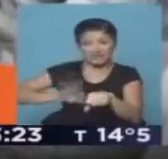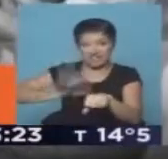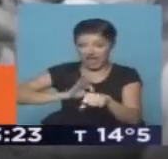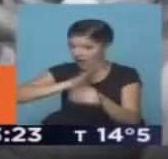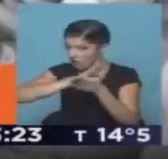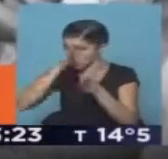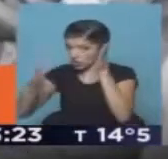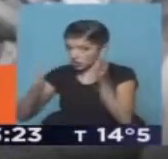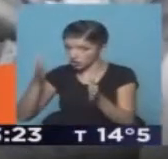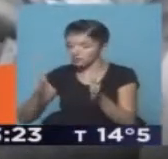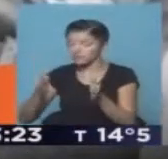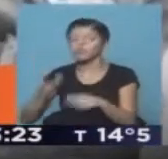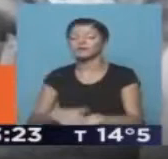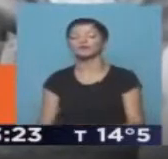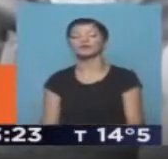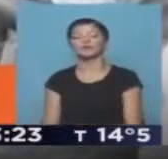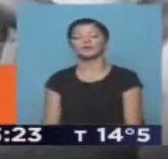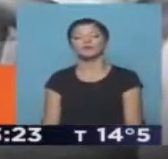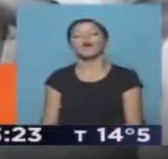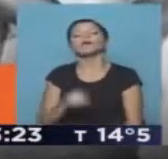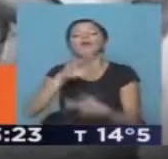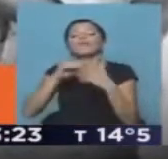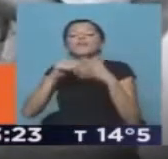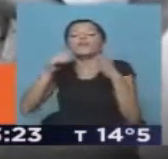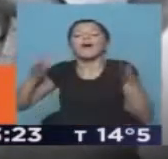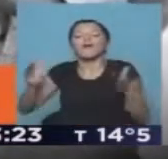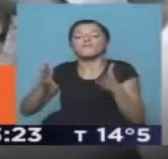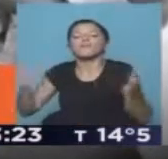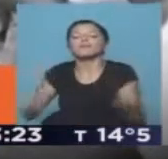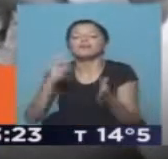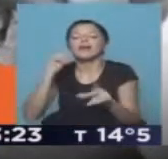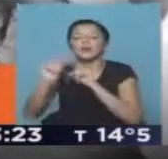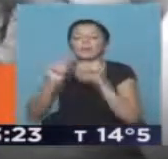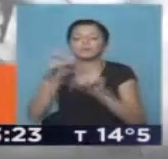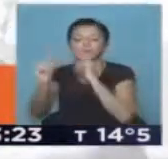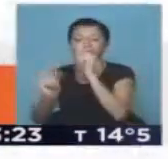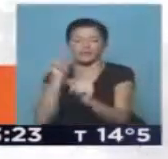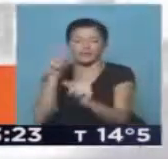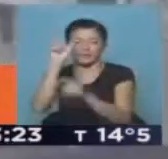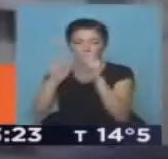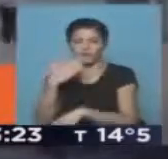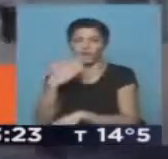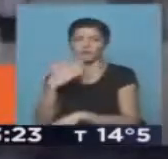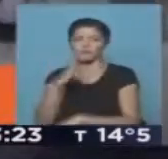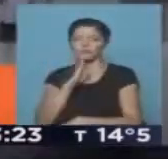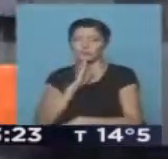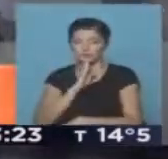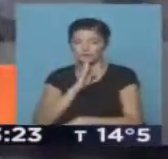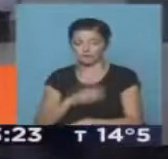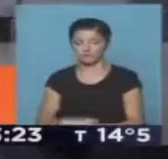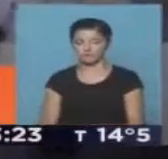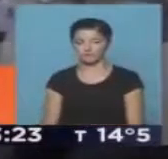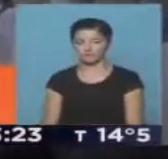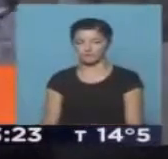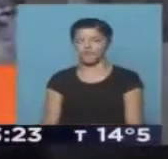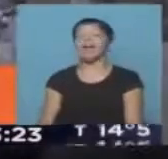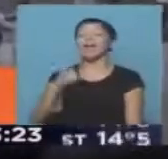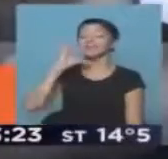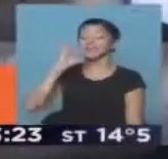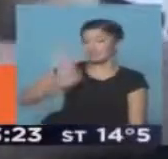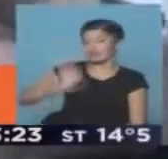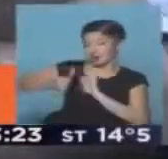como contrapartida fomentar la inmigración y natalidad judías 50 años